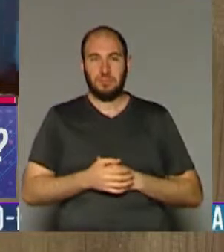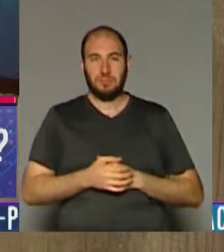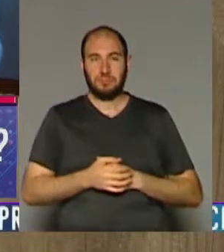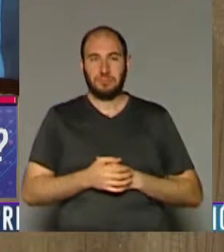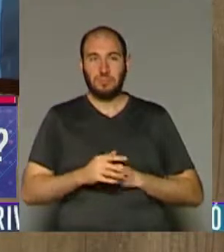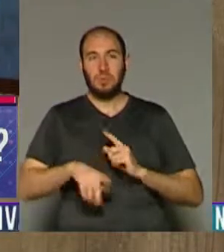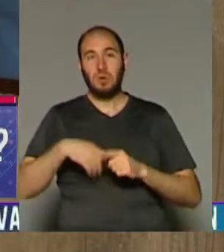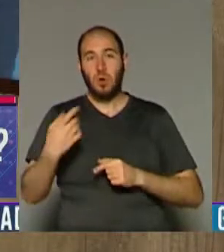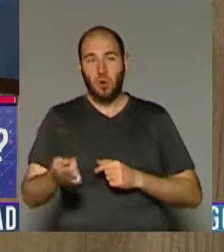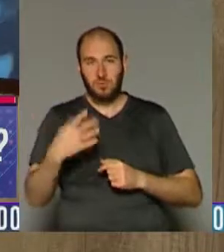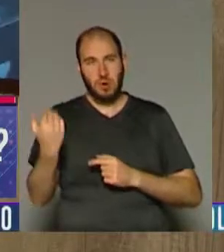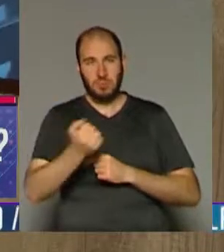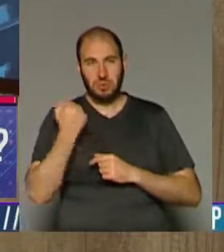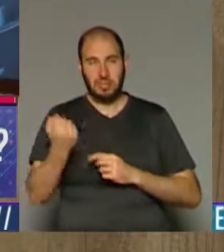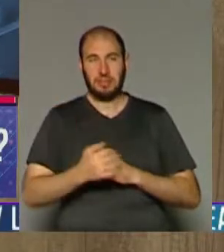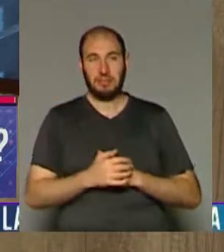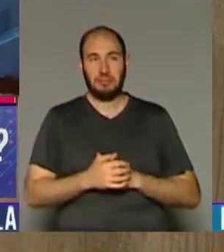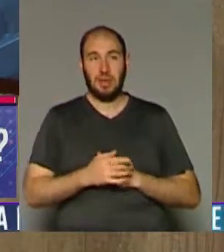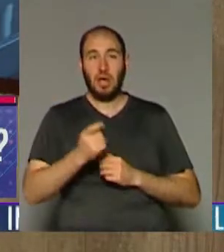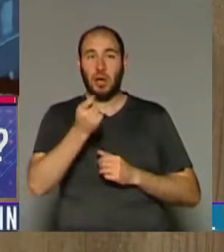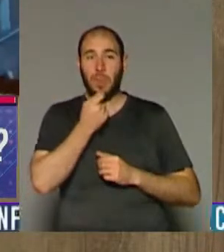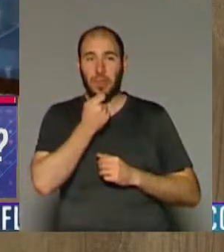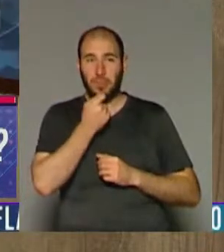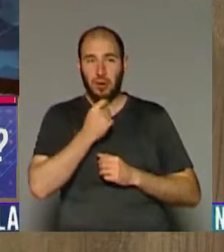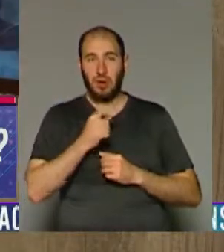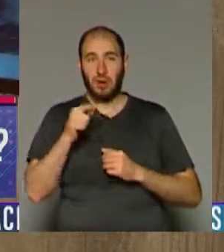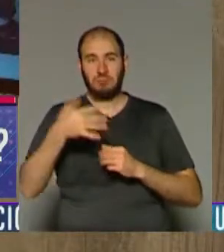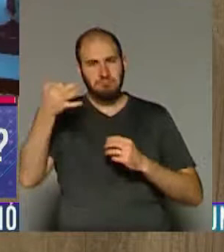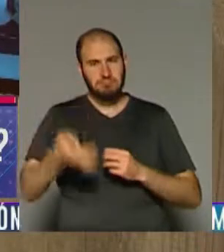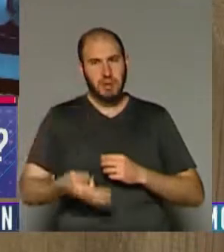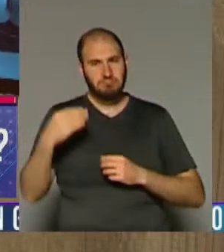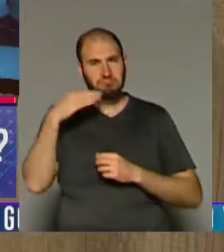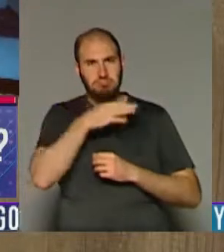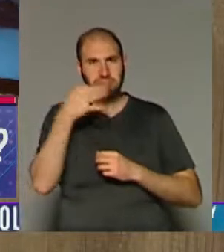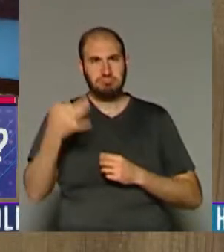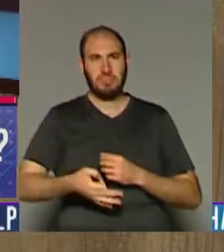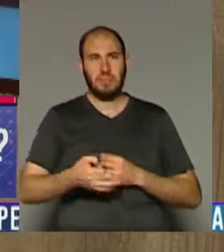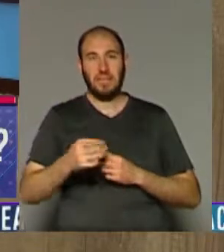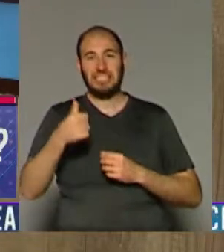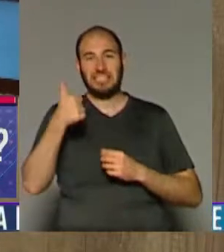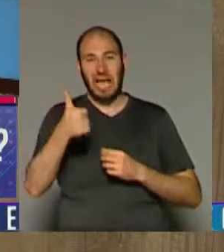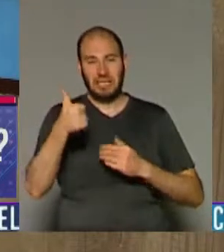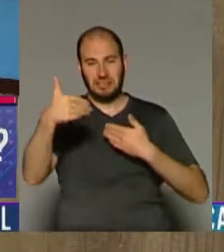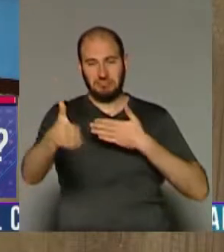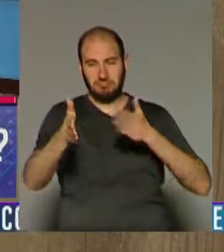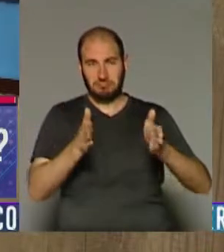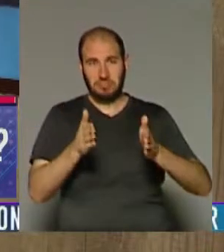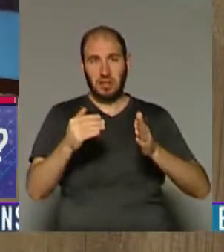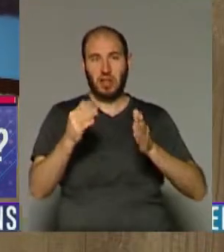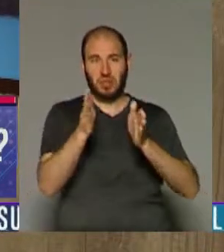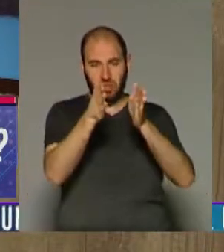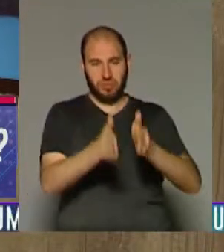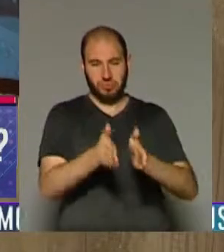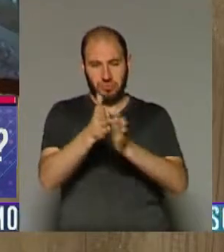otro. Y lo otro, algo muy importante, si se hacen como se corresponde, que es llevan 6 placas entre lo que es el